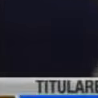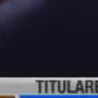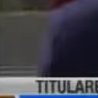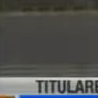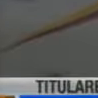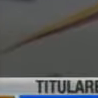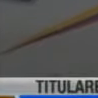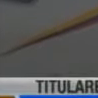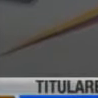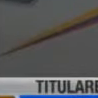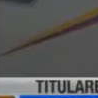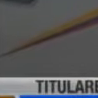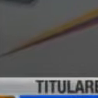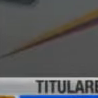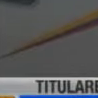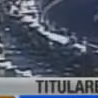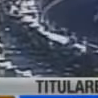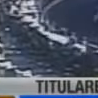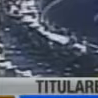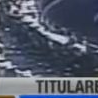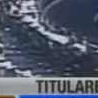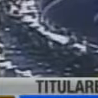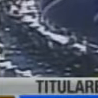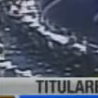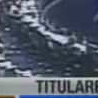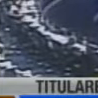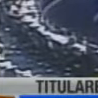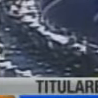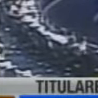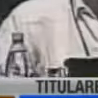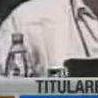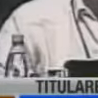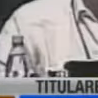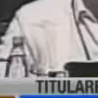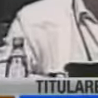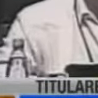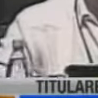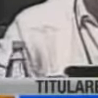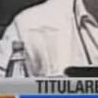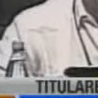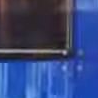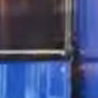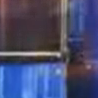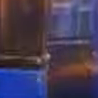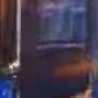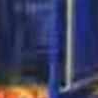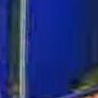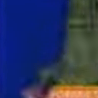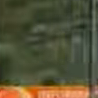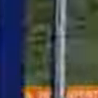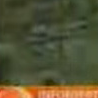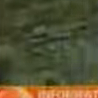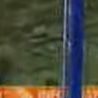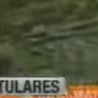El presidente Rafael Correa viaja a la cumbre de los países de Latinoamérica y el Caribe en Cuba.